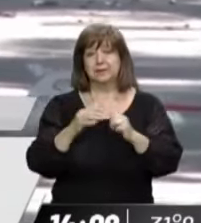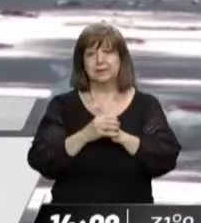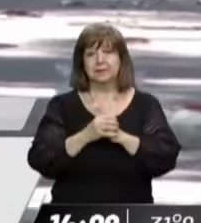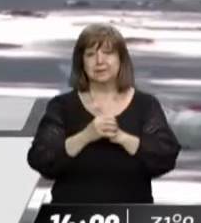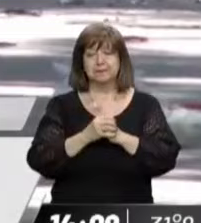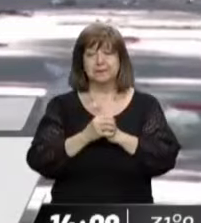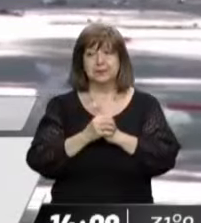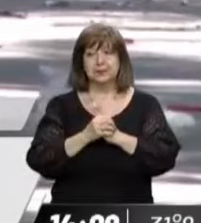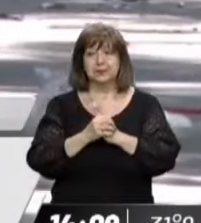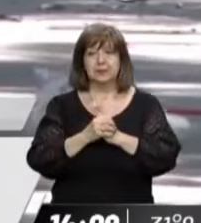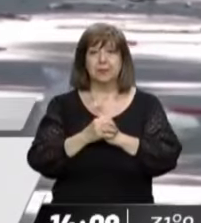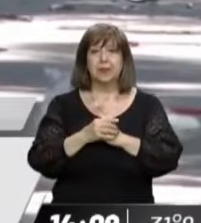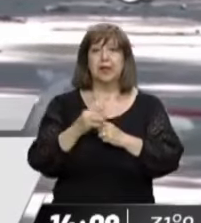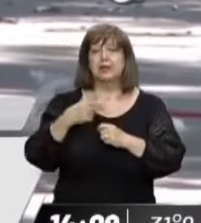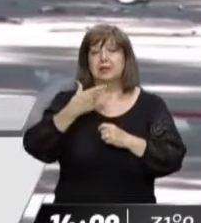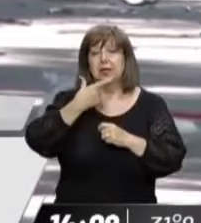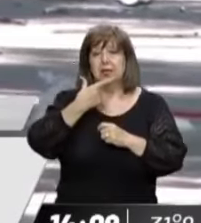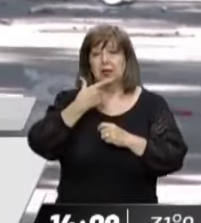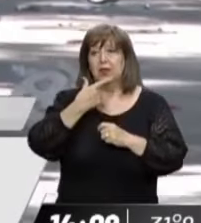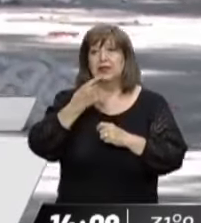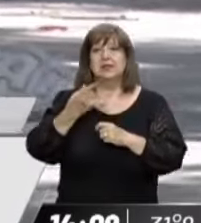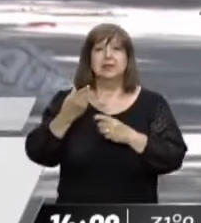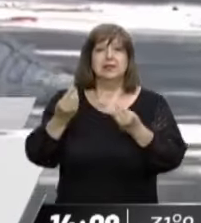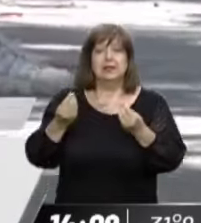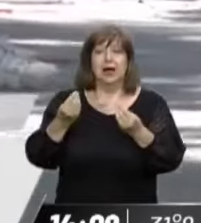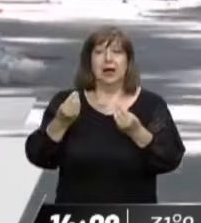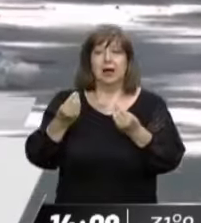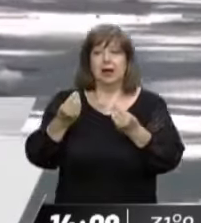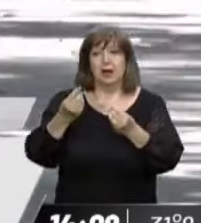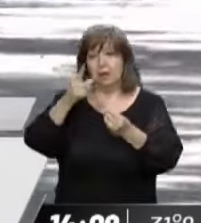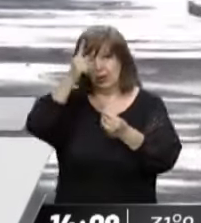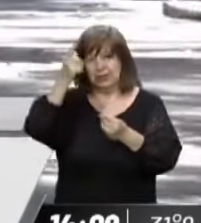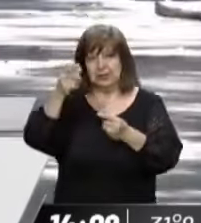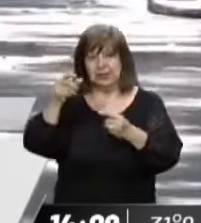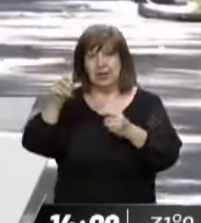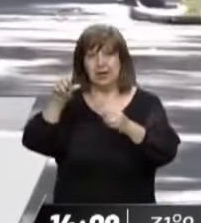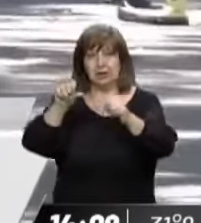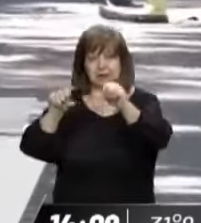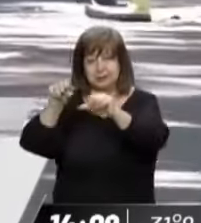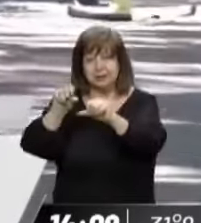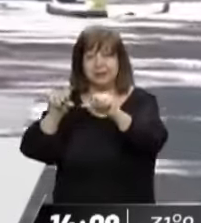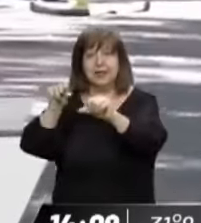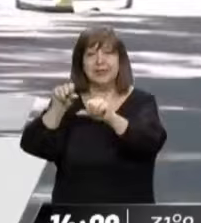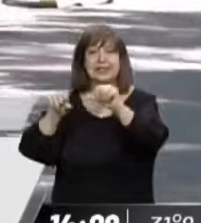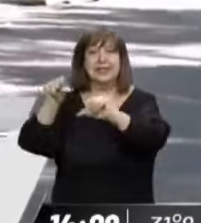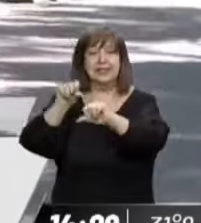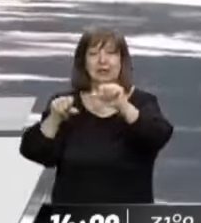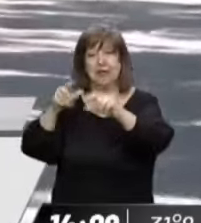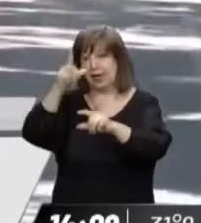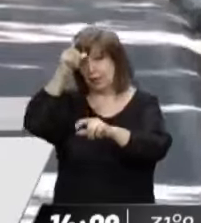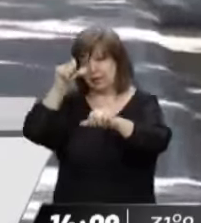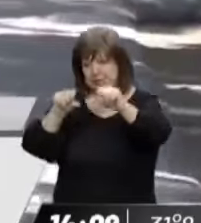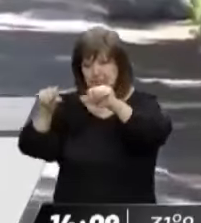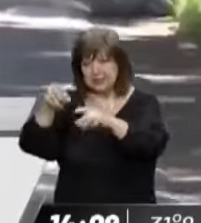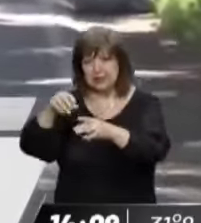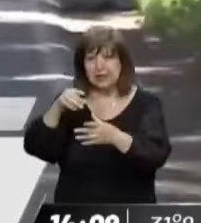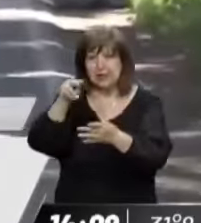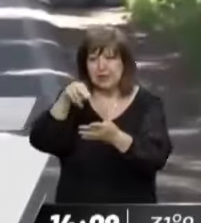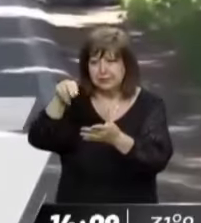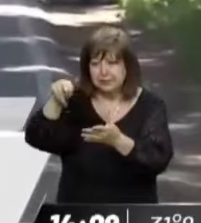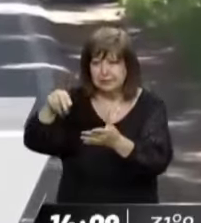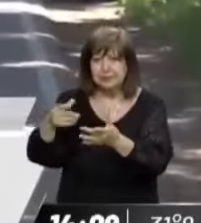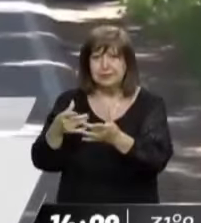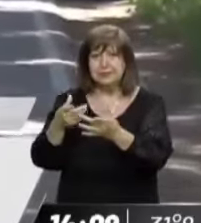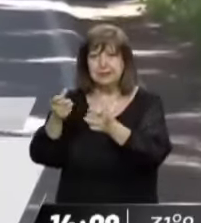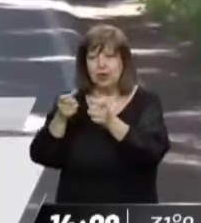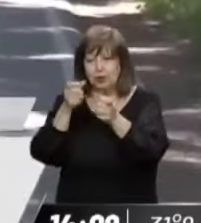muy joven. Está trabajando científica, está la gente, bueno, está el muchacho en el vehículo, en el Gol, sí, que decías. Sí, está científica, tránsito y está la otra